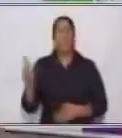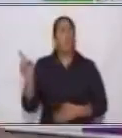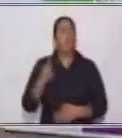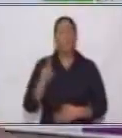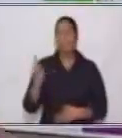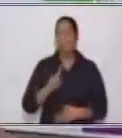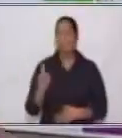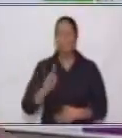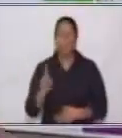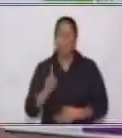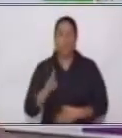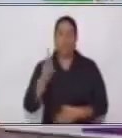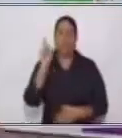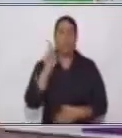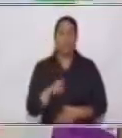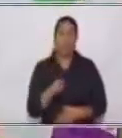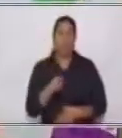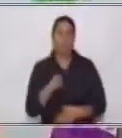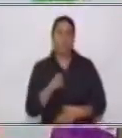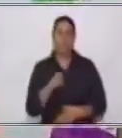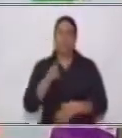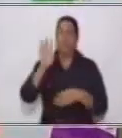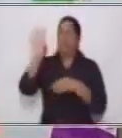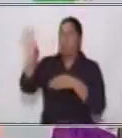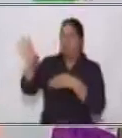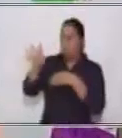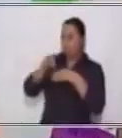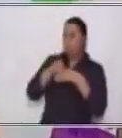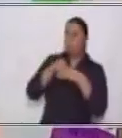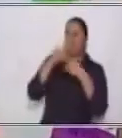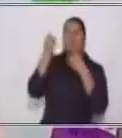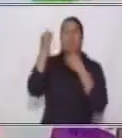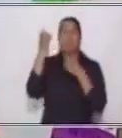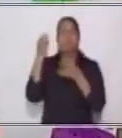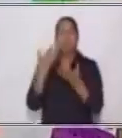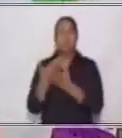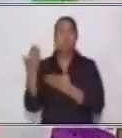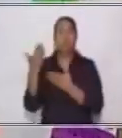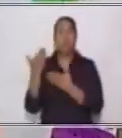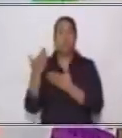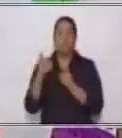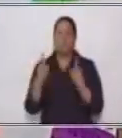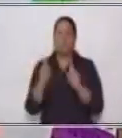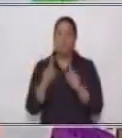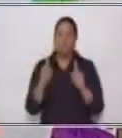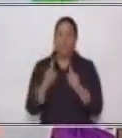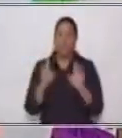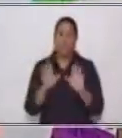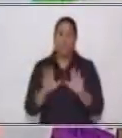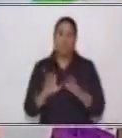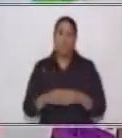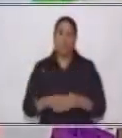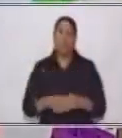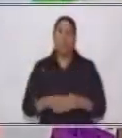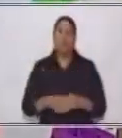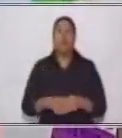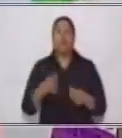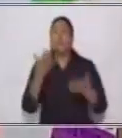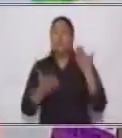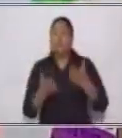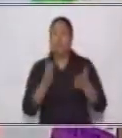te indiqué, si la conclusión parte de la información o de los hechos que nos están